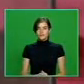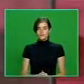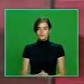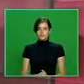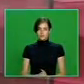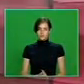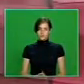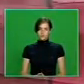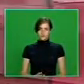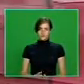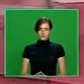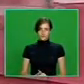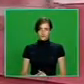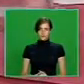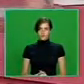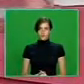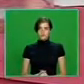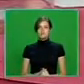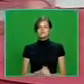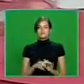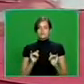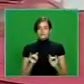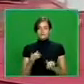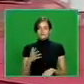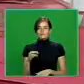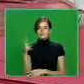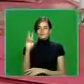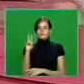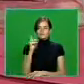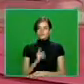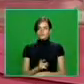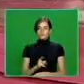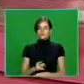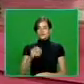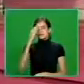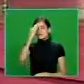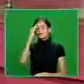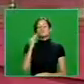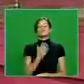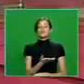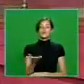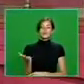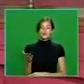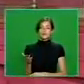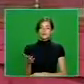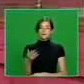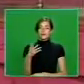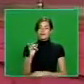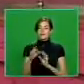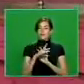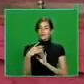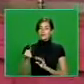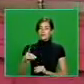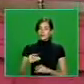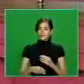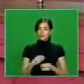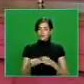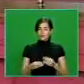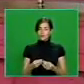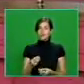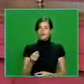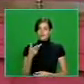toma Ahí está Venezuela tiene que como saben ustedes para que tengamos derecho a ha ser y